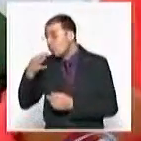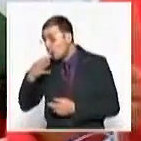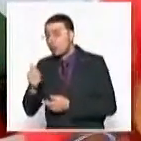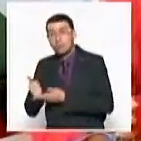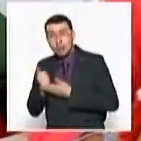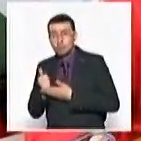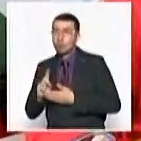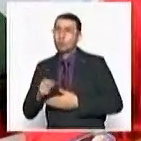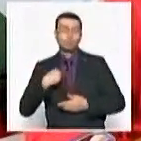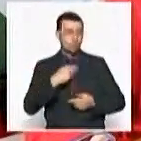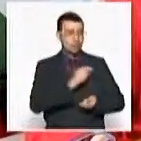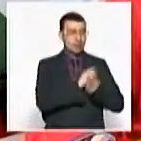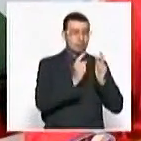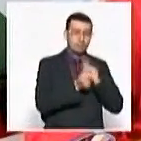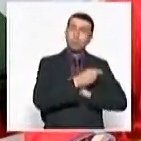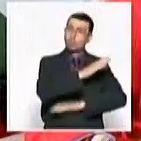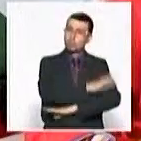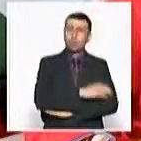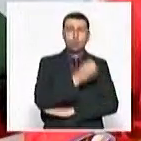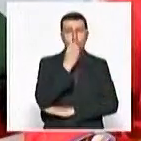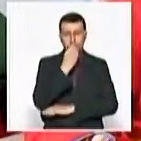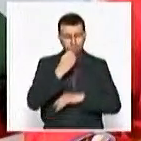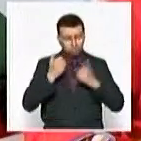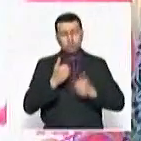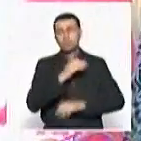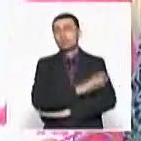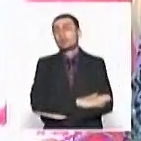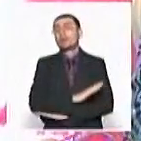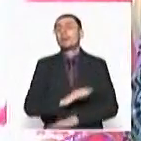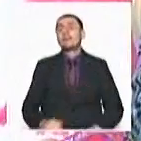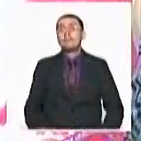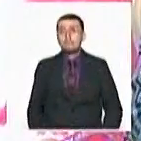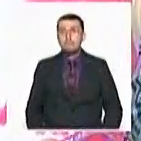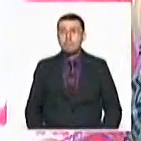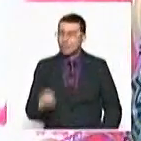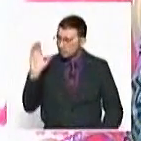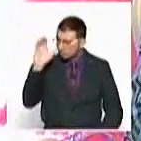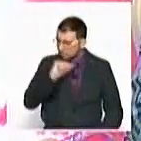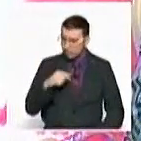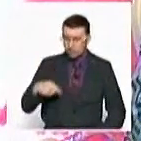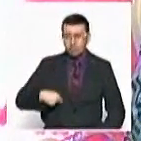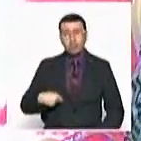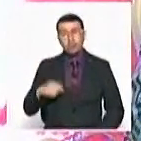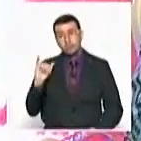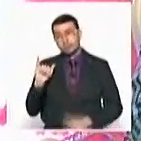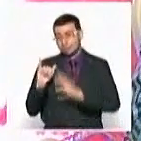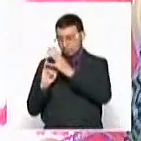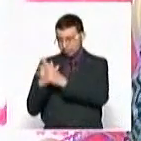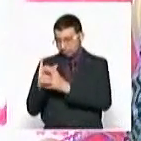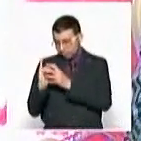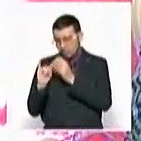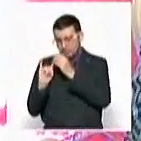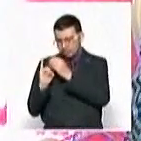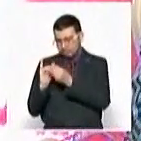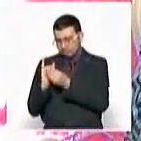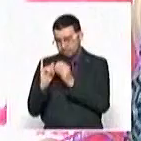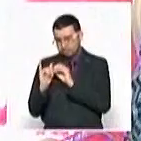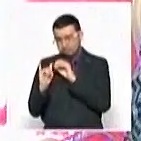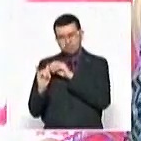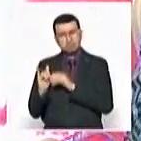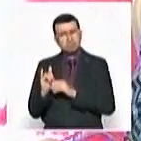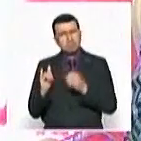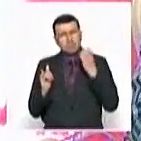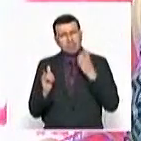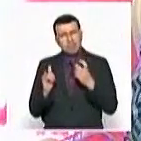cambiar mis hábitos alimentarios. Me detectaron miomas uterinos de grandes dimensiones.